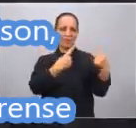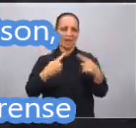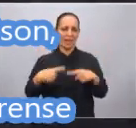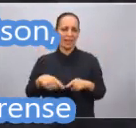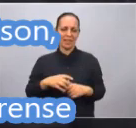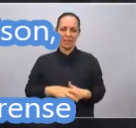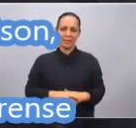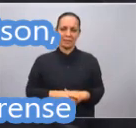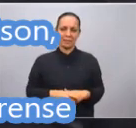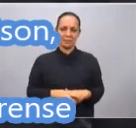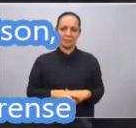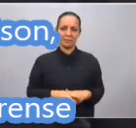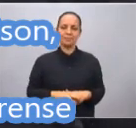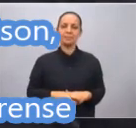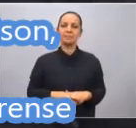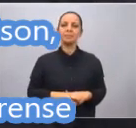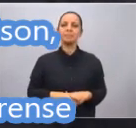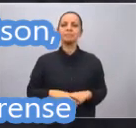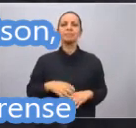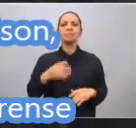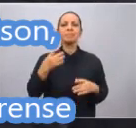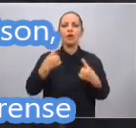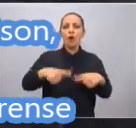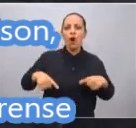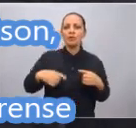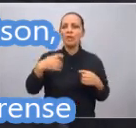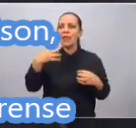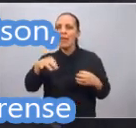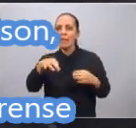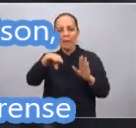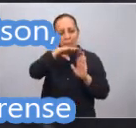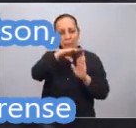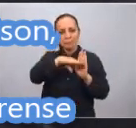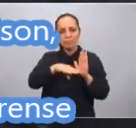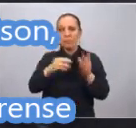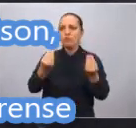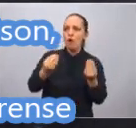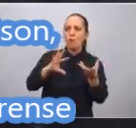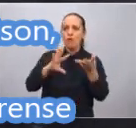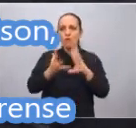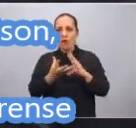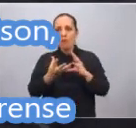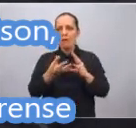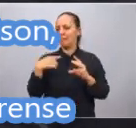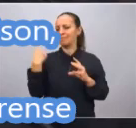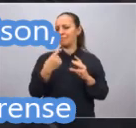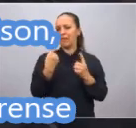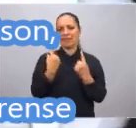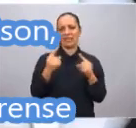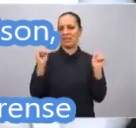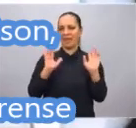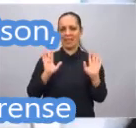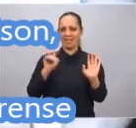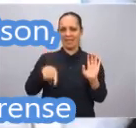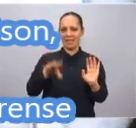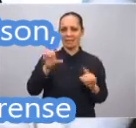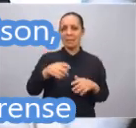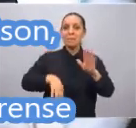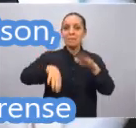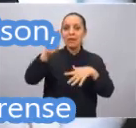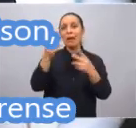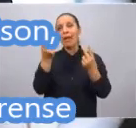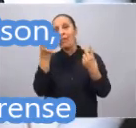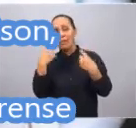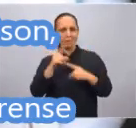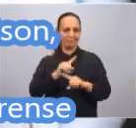piensa diferente sobre lo que hay que hacer y cómo hacerlo, y no está dispuesta esa mayoría a resignarlo, pero